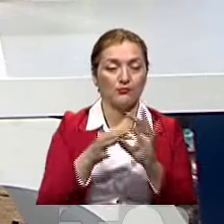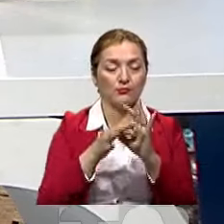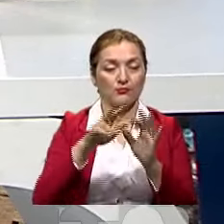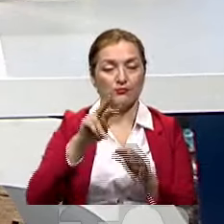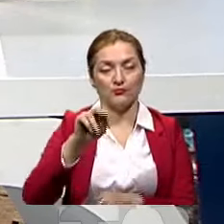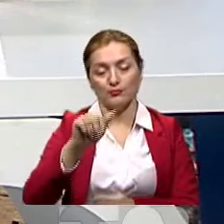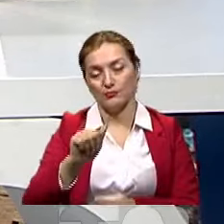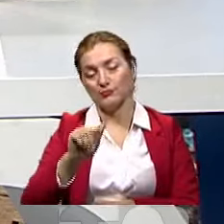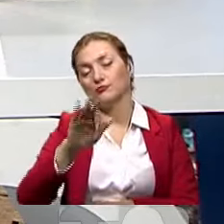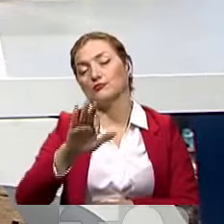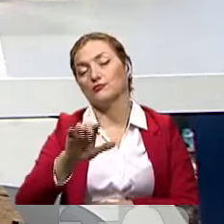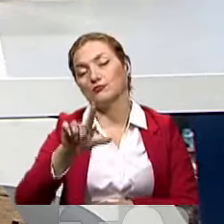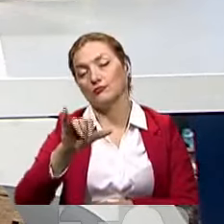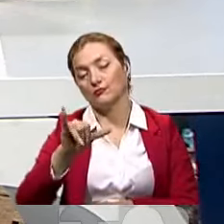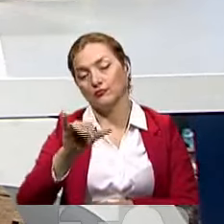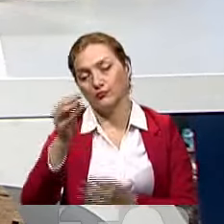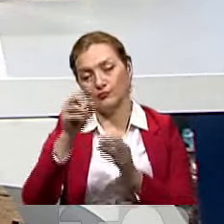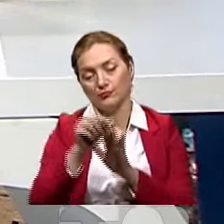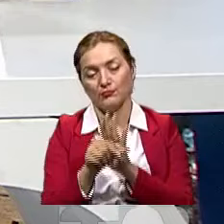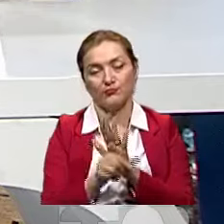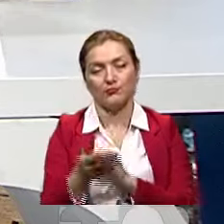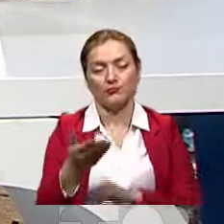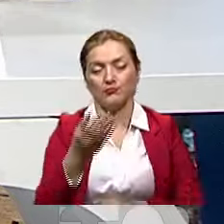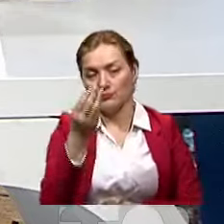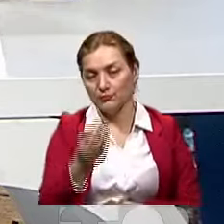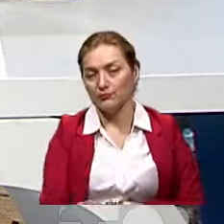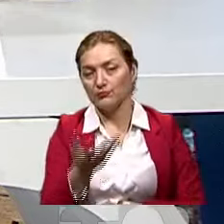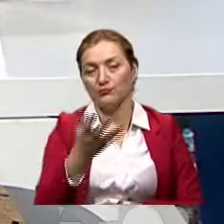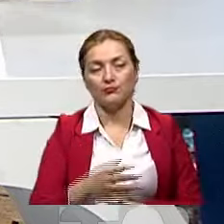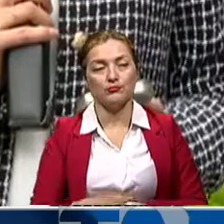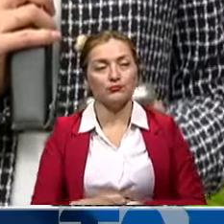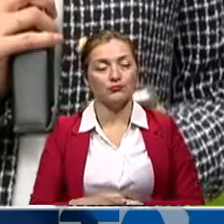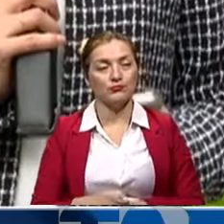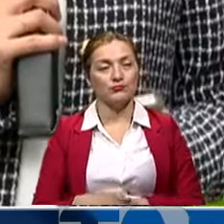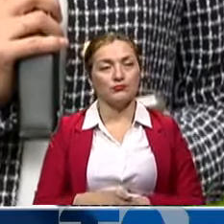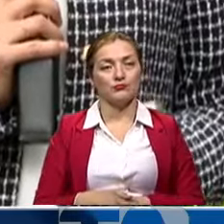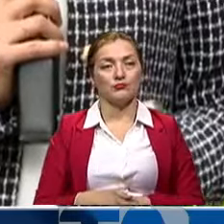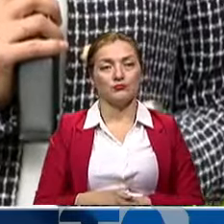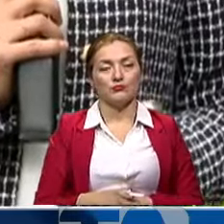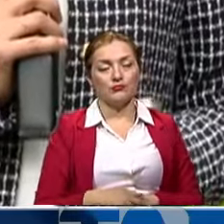Natalie Jiménez nos tiene todos los detalles desde ese punto. Nati, buen día. Adelante.